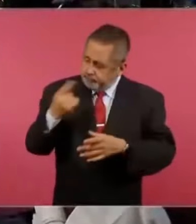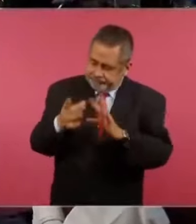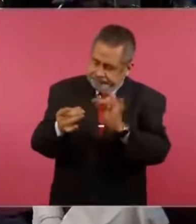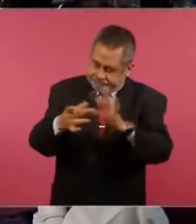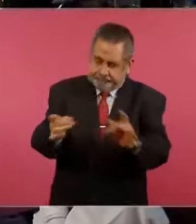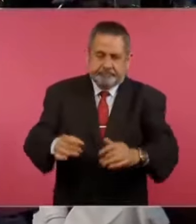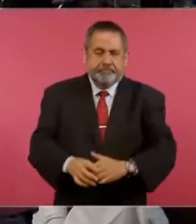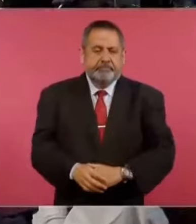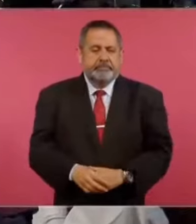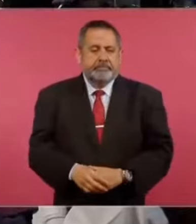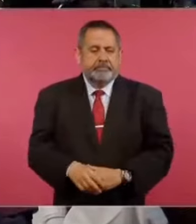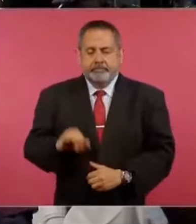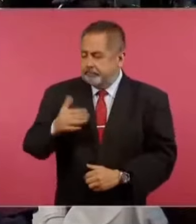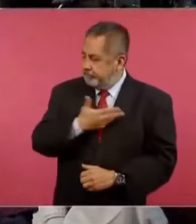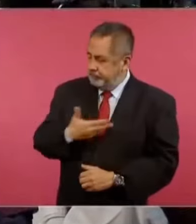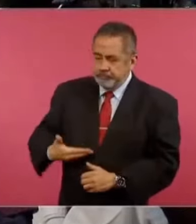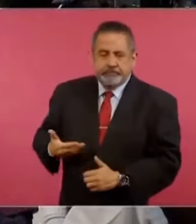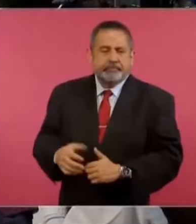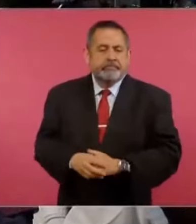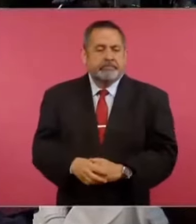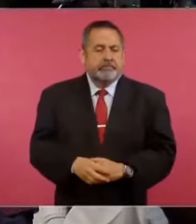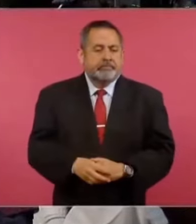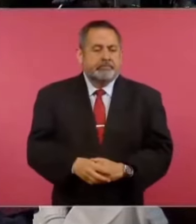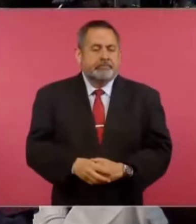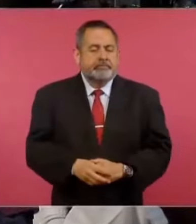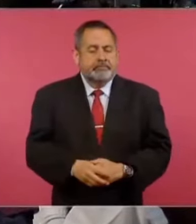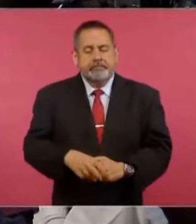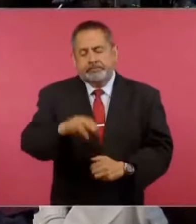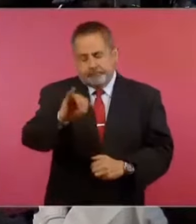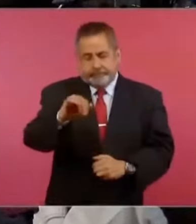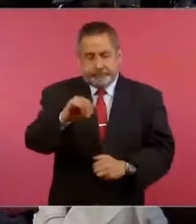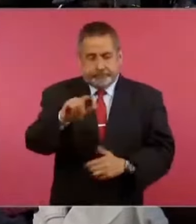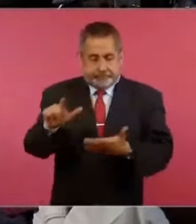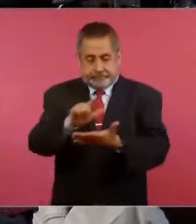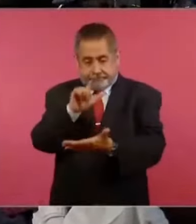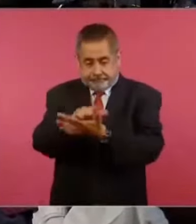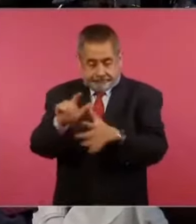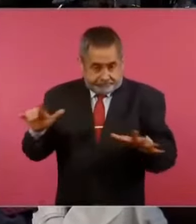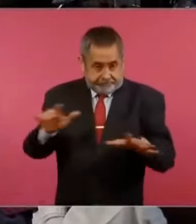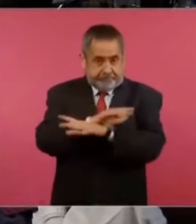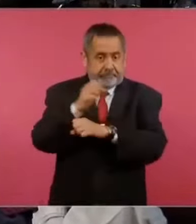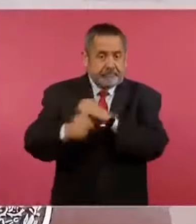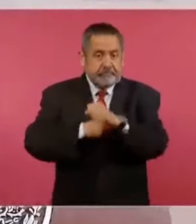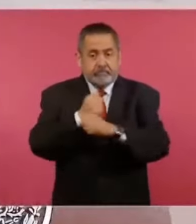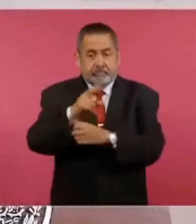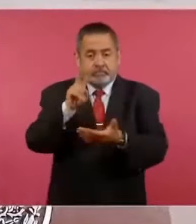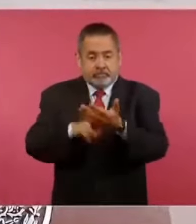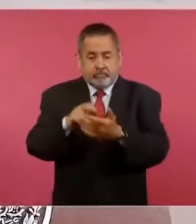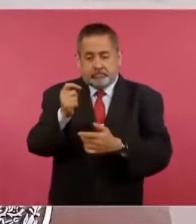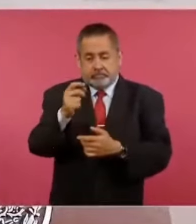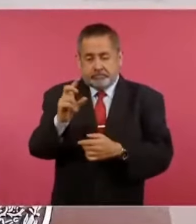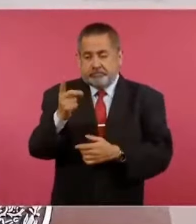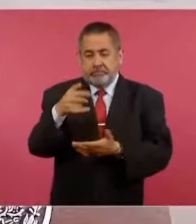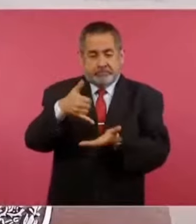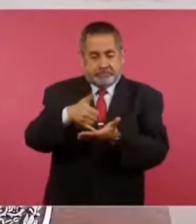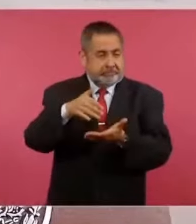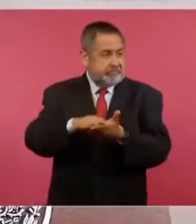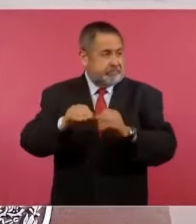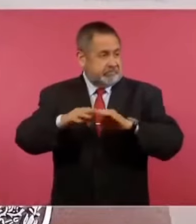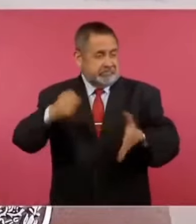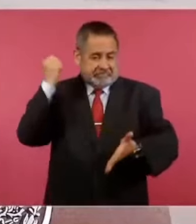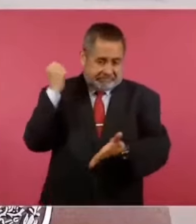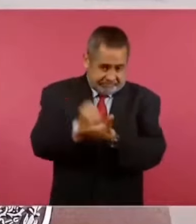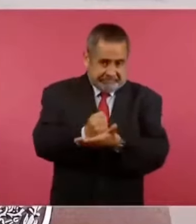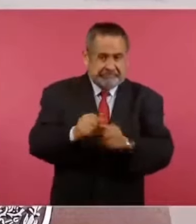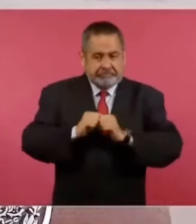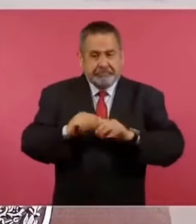Sí, presidente. Sí, en la reforma del 2020, que se publicó por ahí de diciembre, se estableció